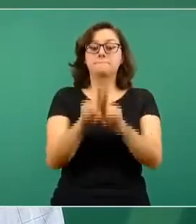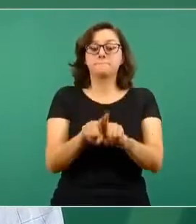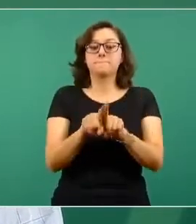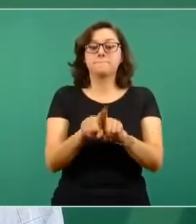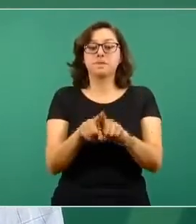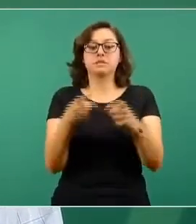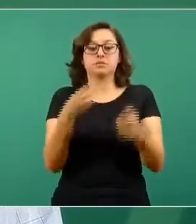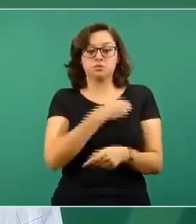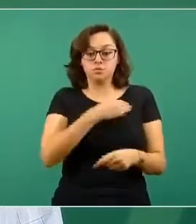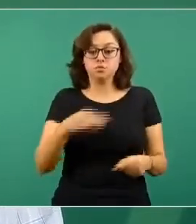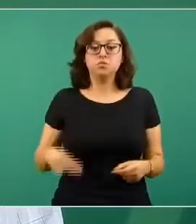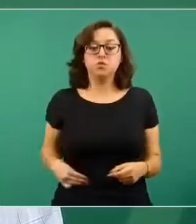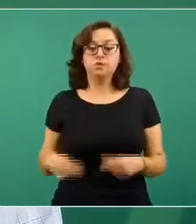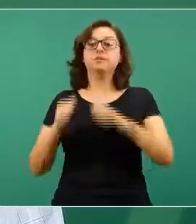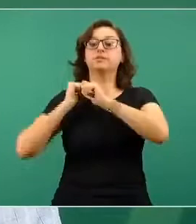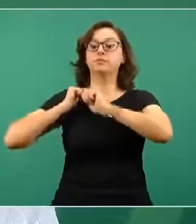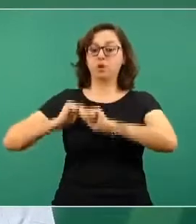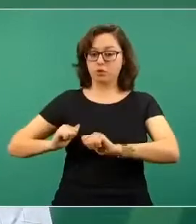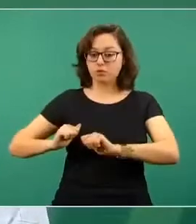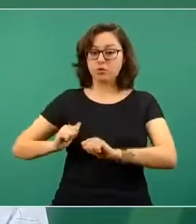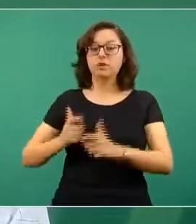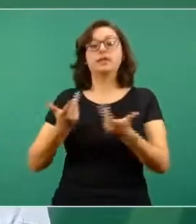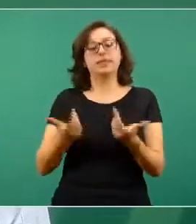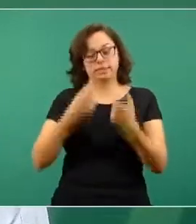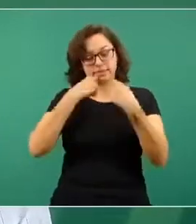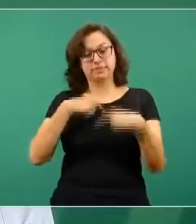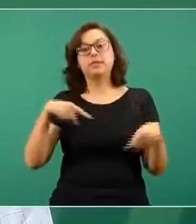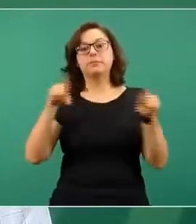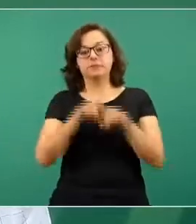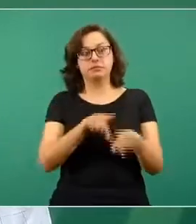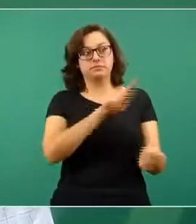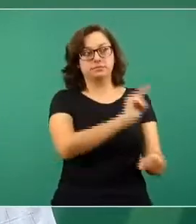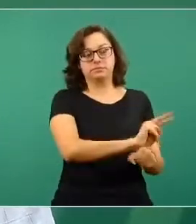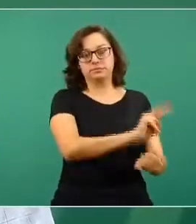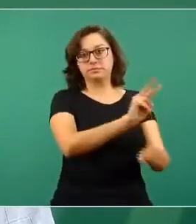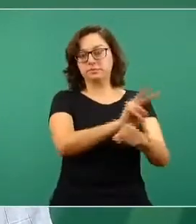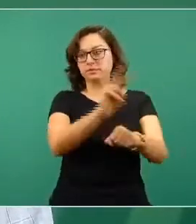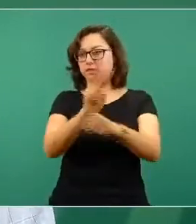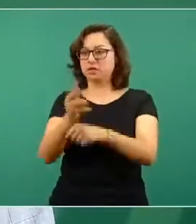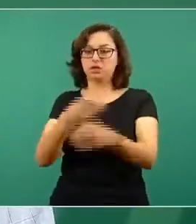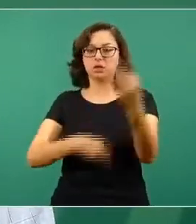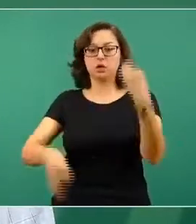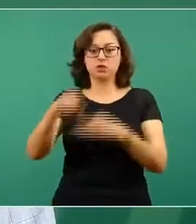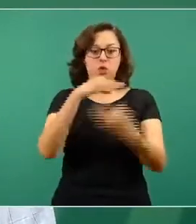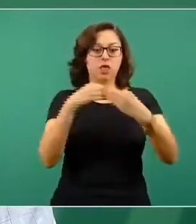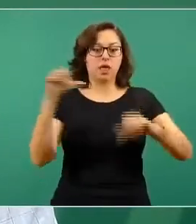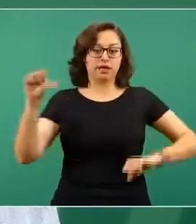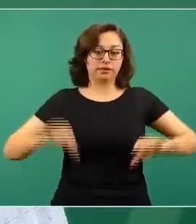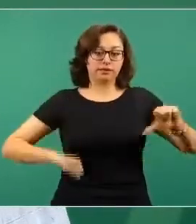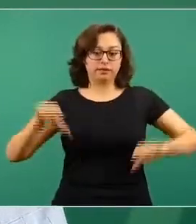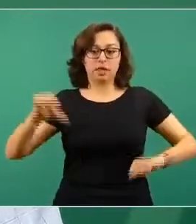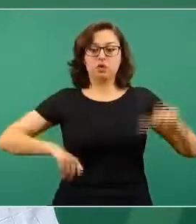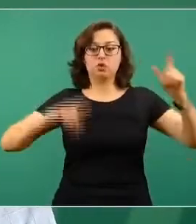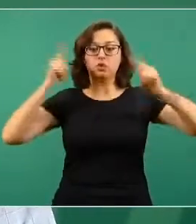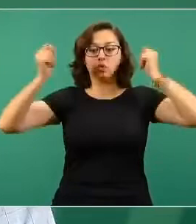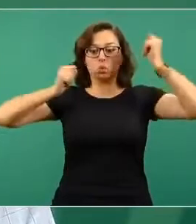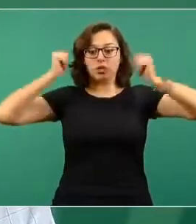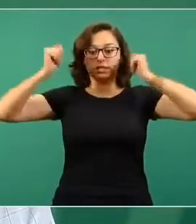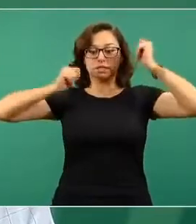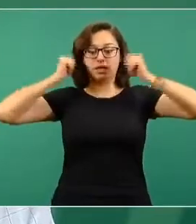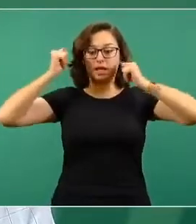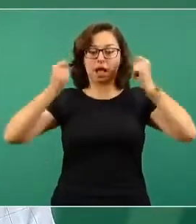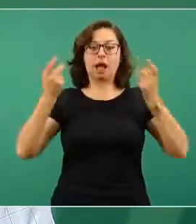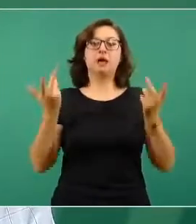los municipios, que obviamente son los que están directamente en relación con todas estas actividades, sobre todo cuando se tratan